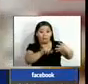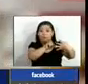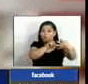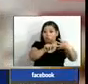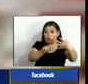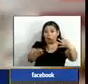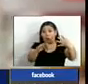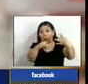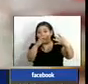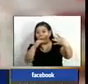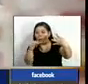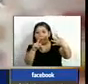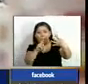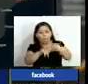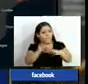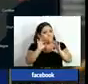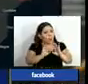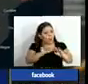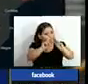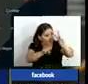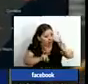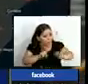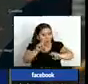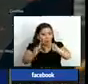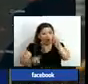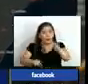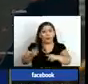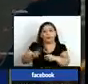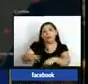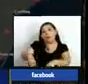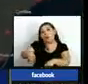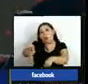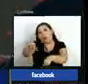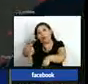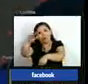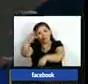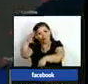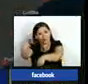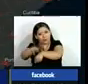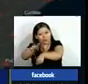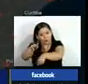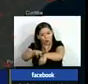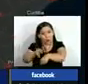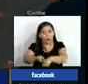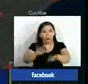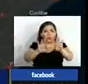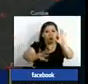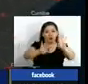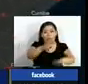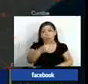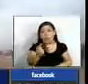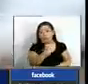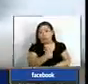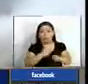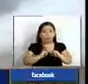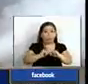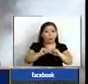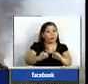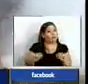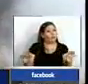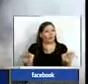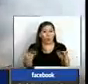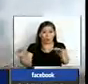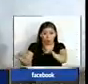al mundo por número de pruebas. Entre tanto, Paraguay, con 2.000 casos y solo 19 fallecidos, a pesar de no tener